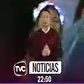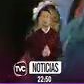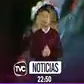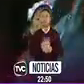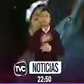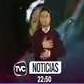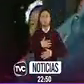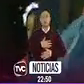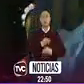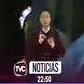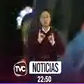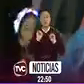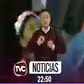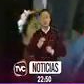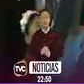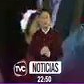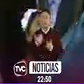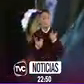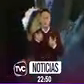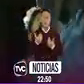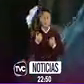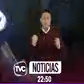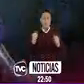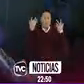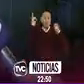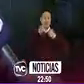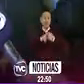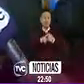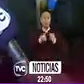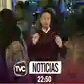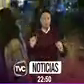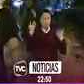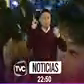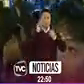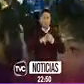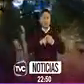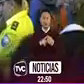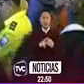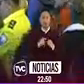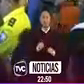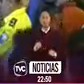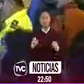disfrutemos sanamente y alegres todos y que viva Quito. Que viva Quito. Que viva Quito.